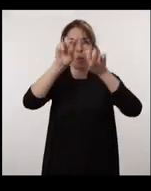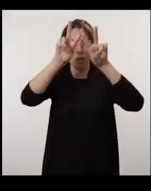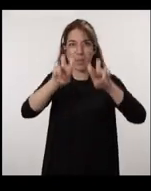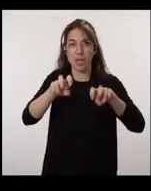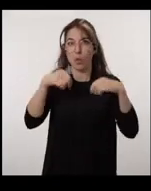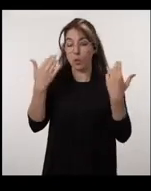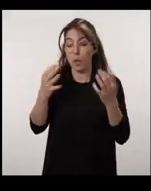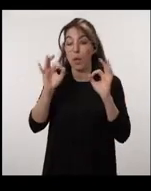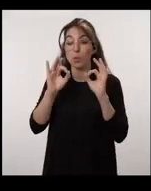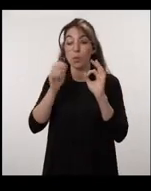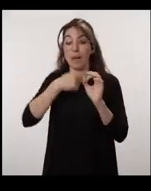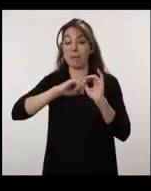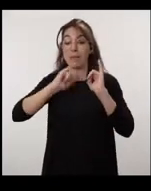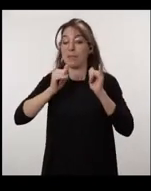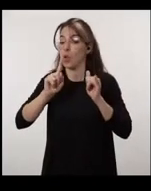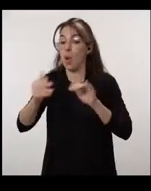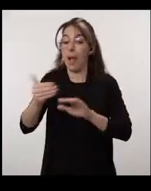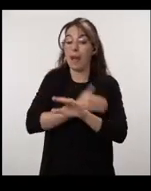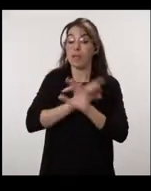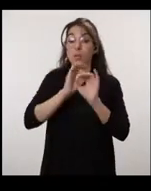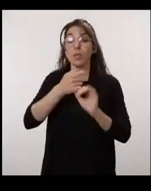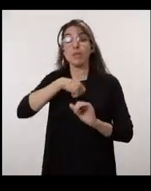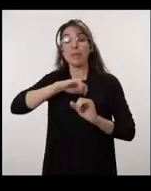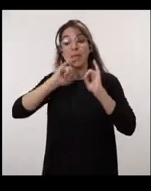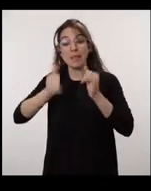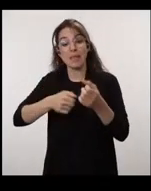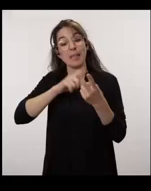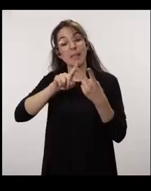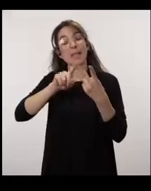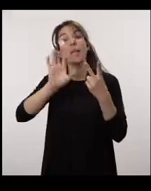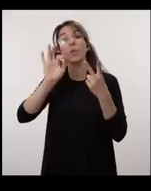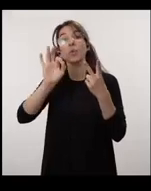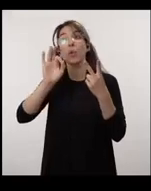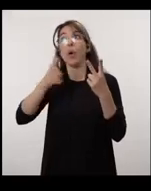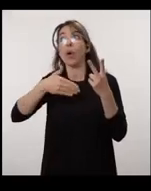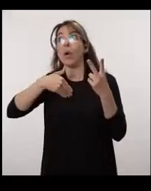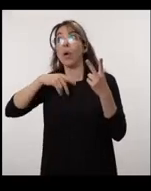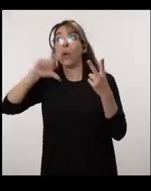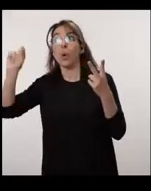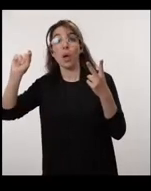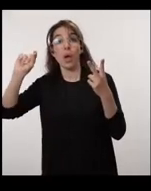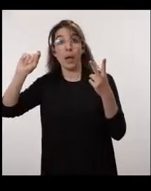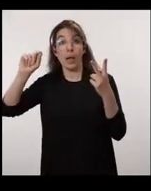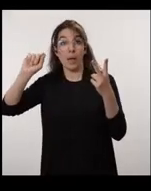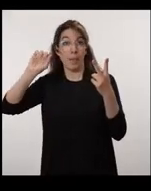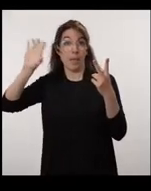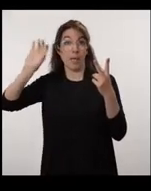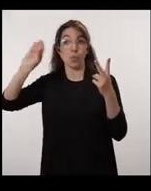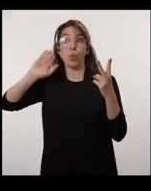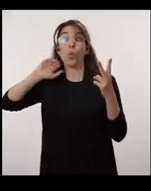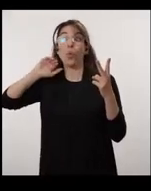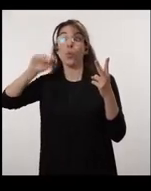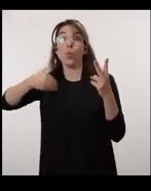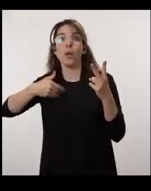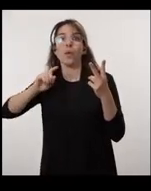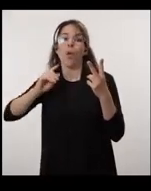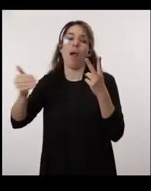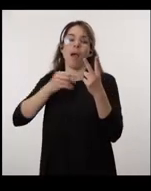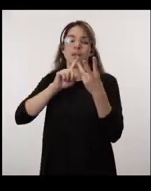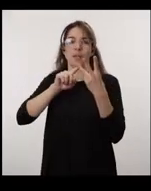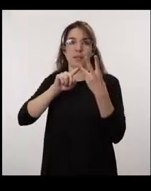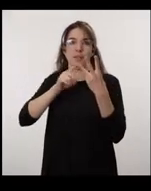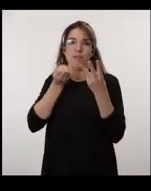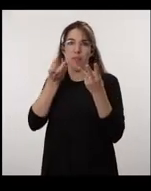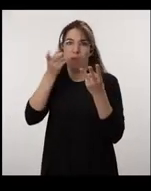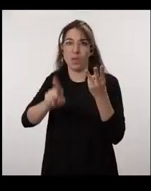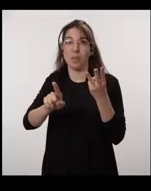antes de su llegada españa a su llegada a españa y antes de su regreso a su país de origen en este primer momento pues tienen los